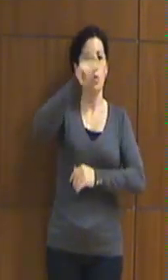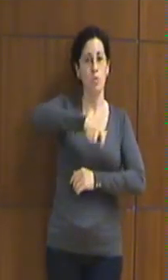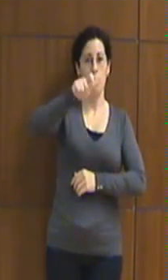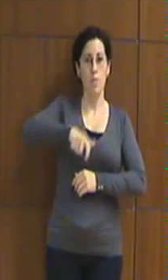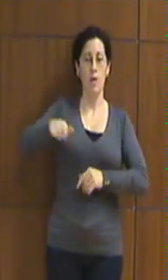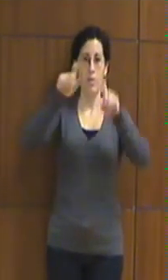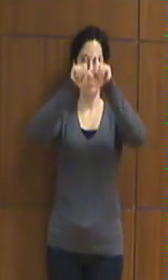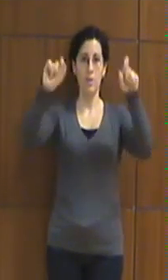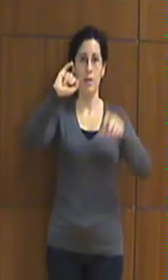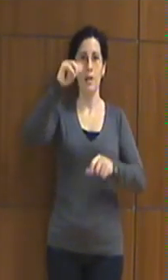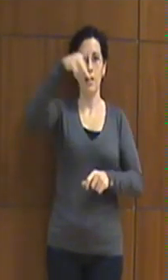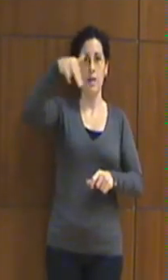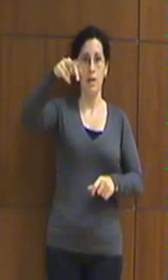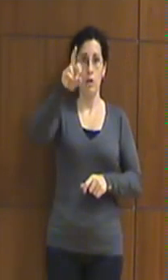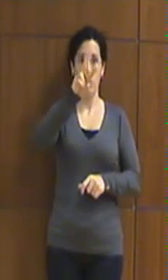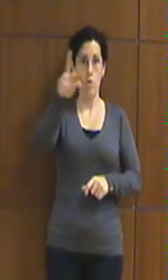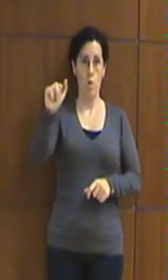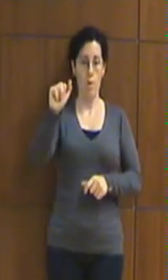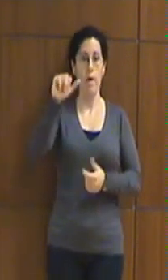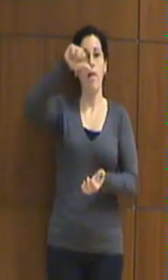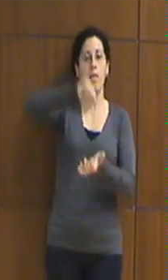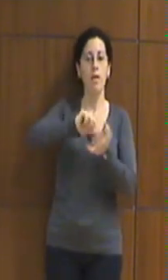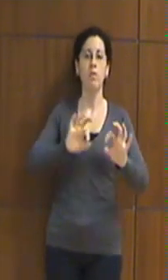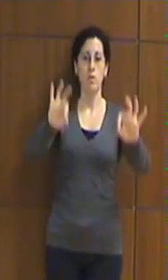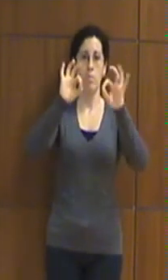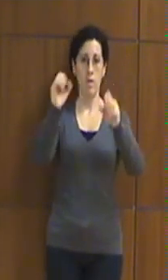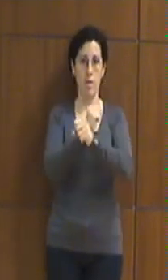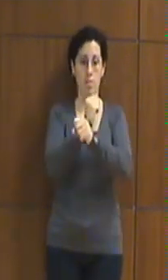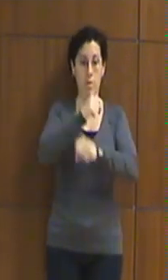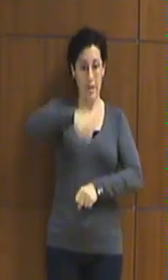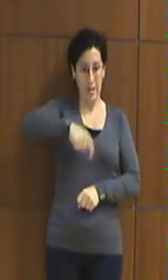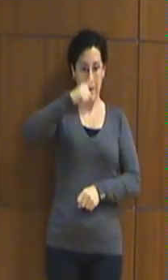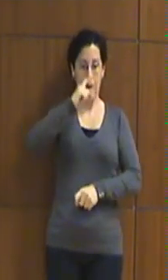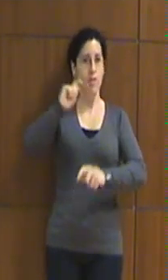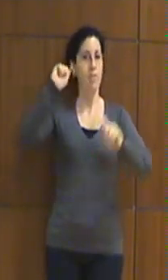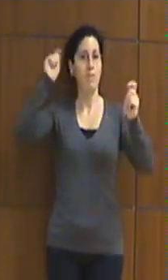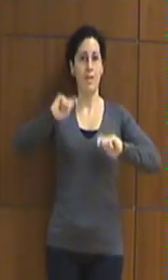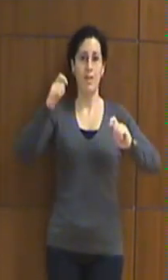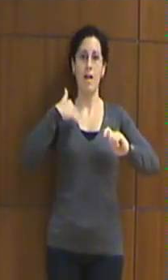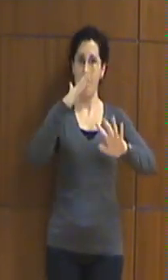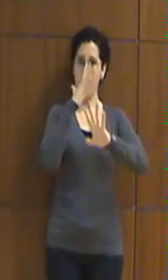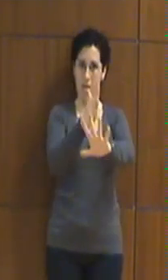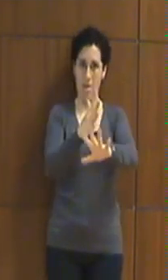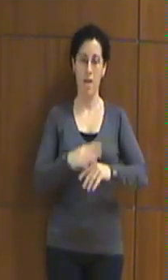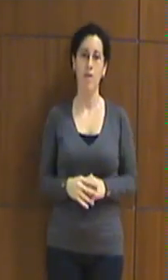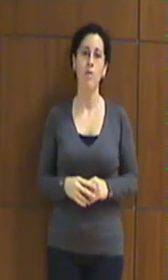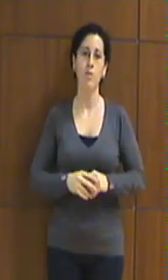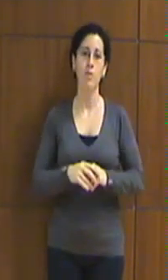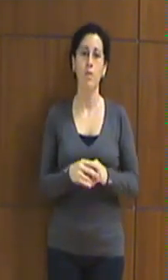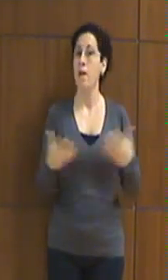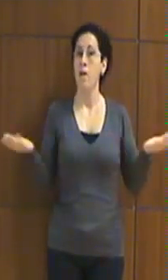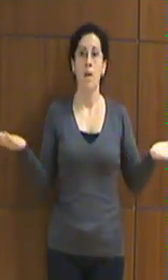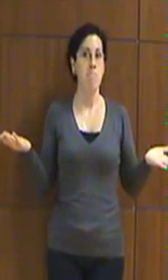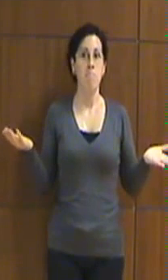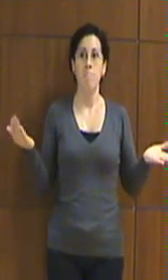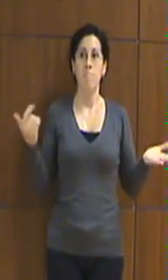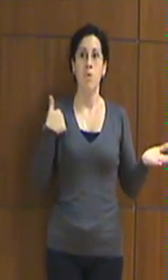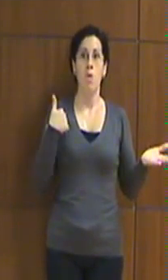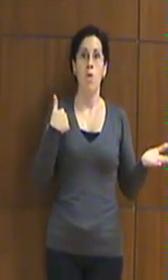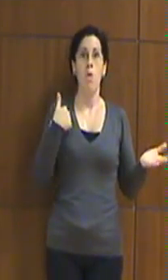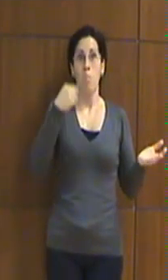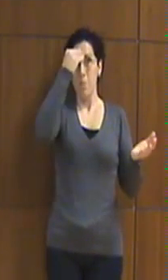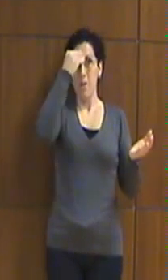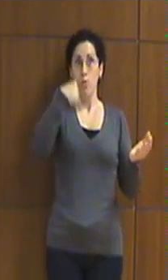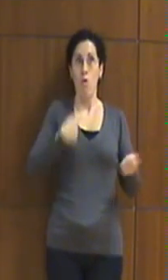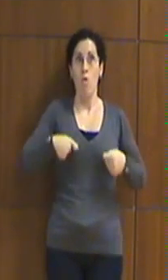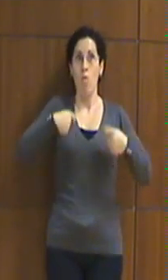Center, un centro especial de empleo que este año hacemos 10 años. Y nada, yo creo que voy a aprender más